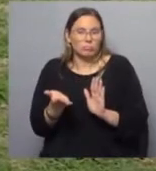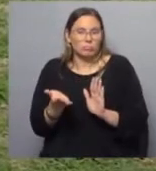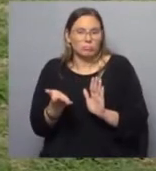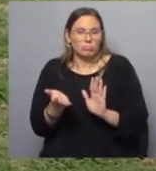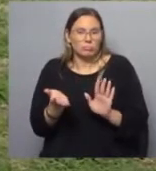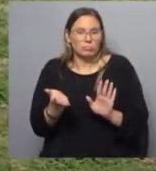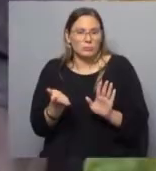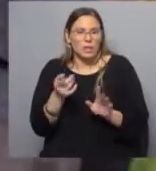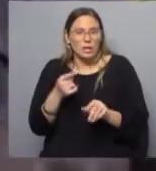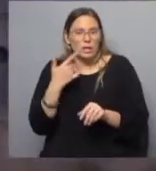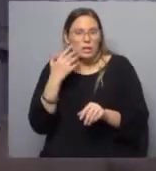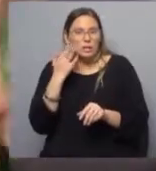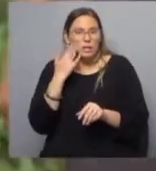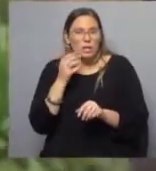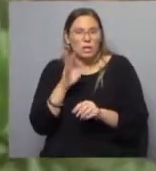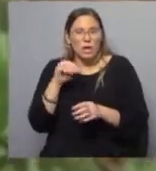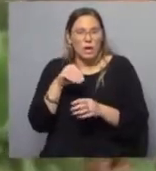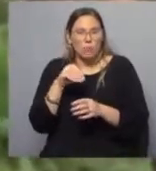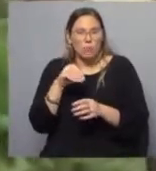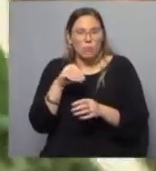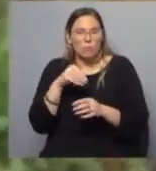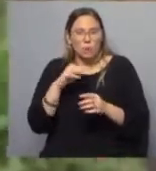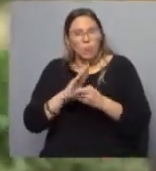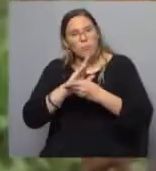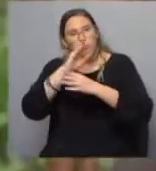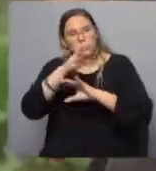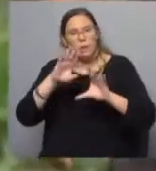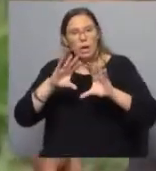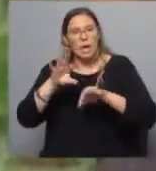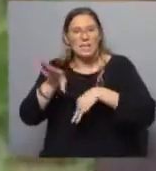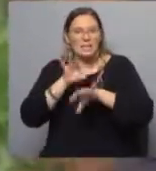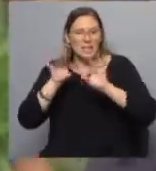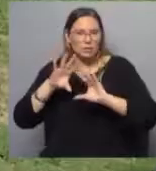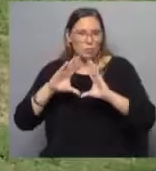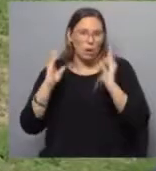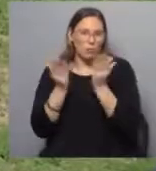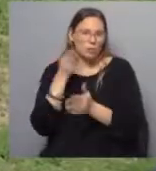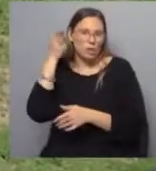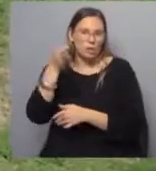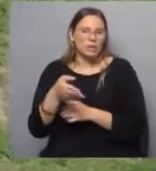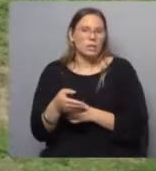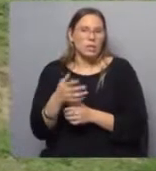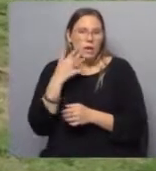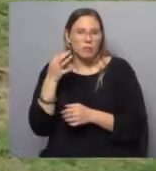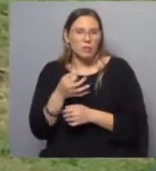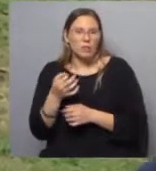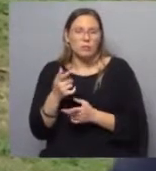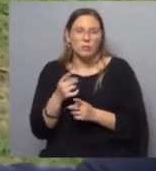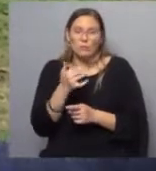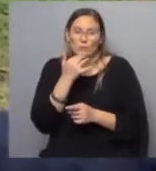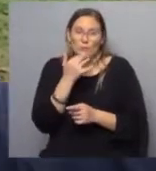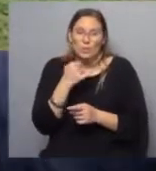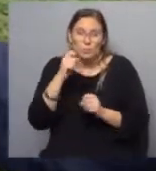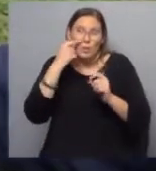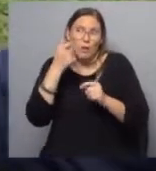Y bueno, ahí me enteré que pasaba a pertenecer a la selección. Y en realidad todavía tal vez no